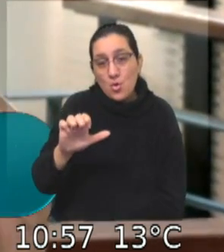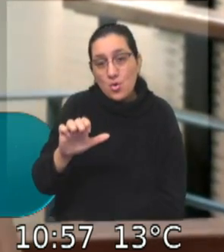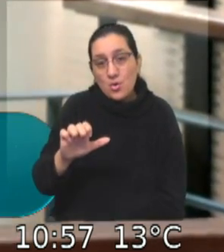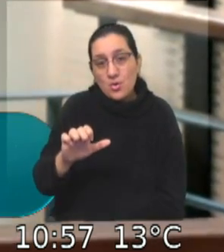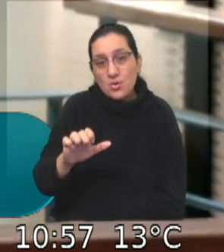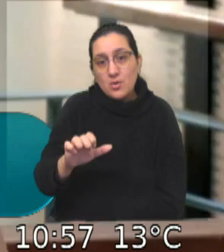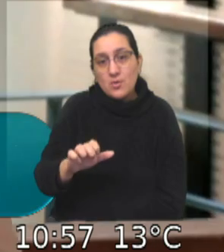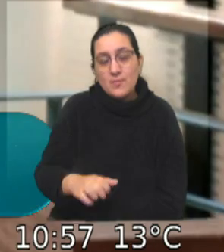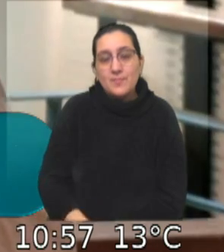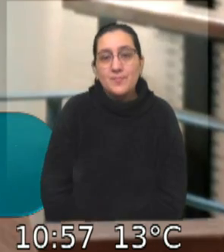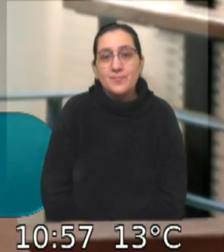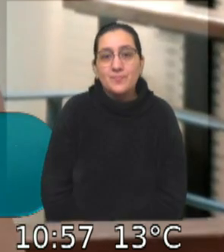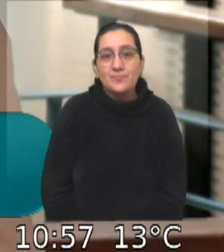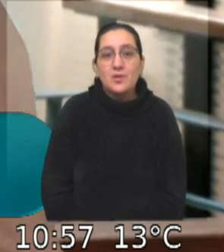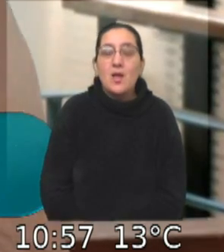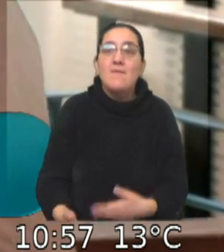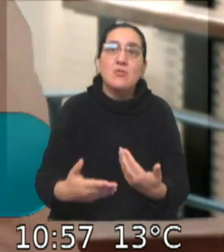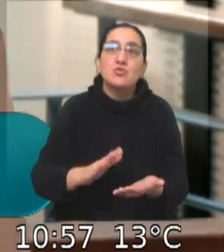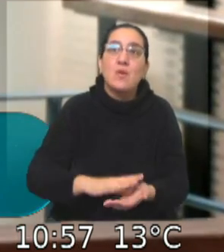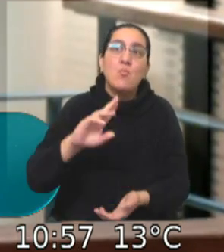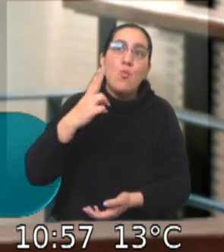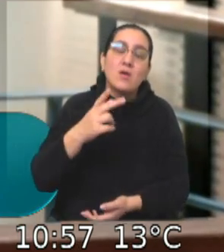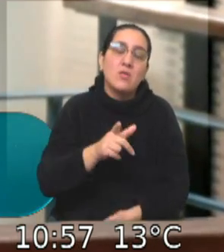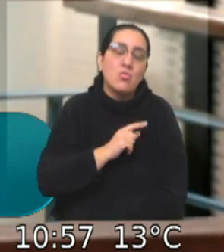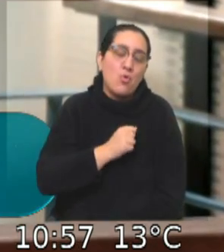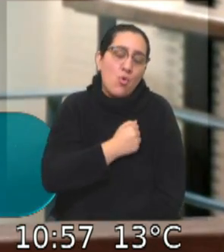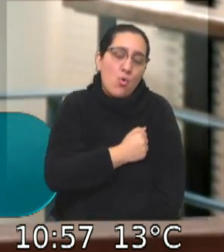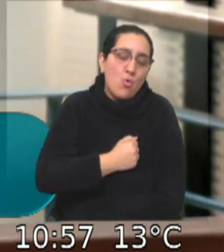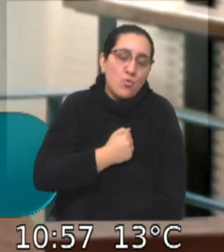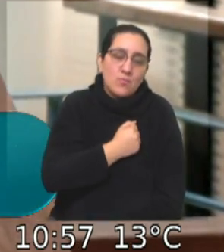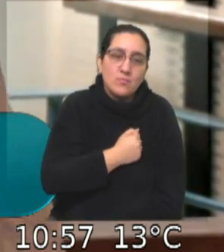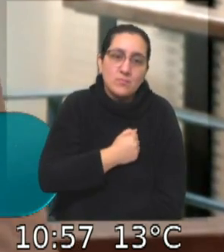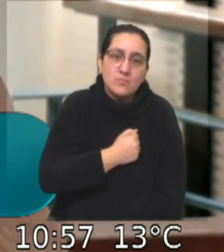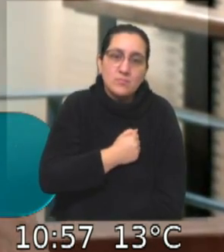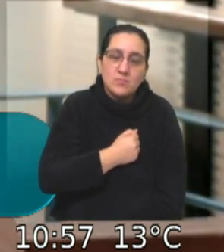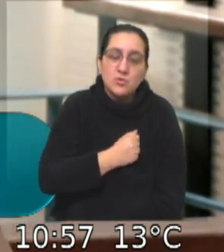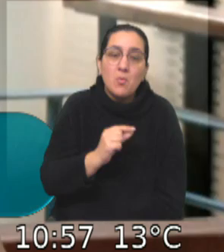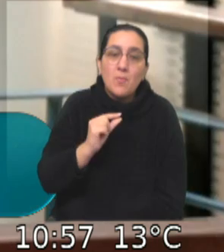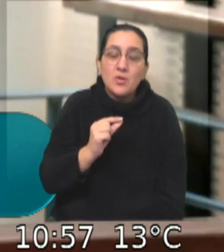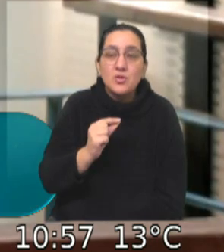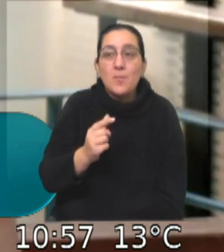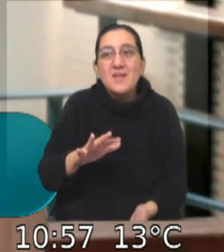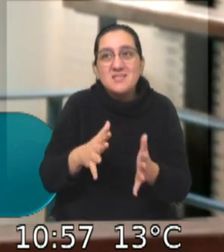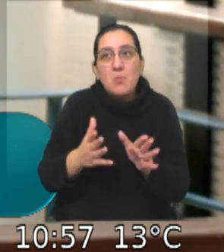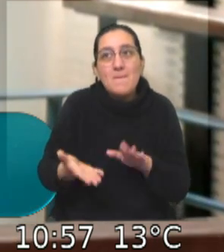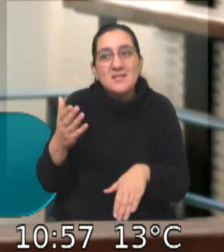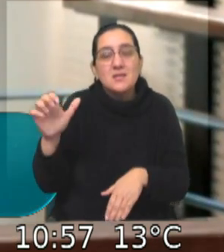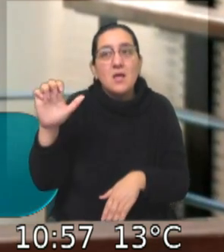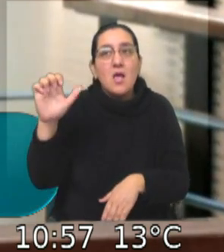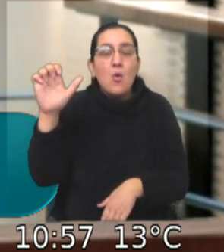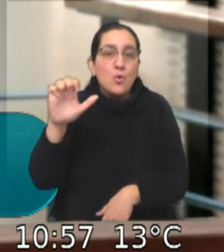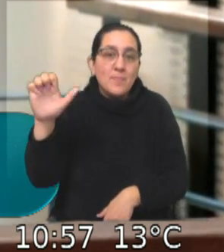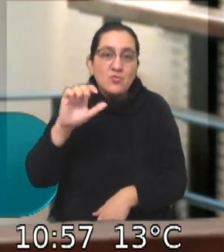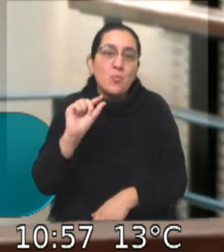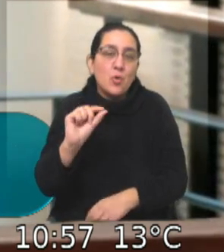en estos términos de muerte, de dolor, de duelo, de velorios. Somos un poquito más europeos, un poquito más fríos,